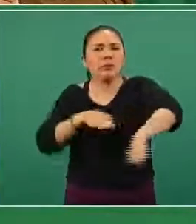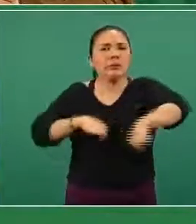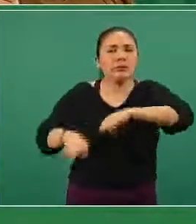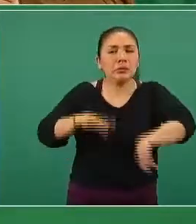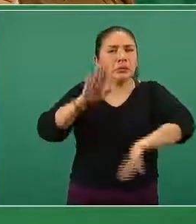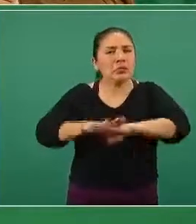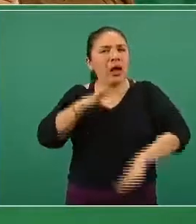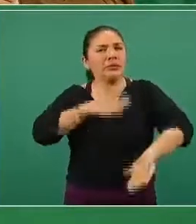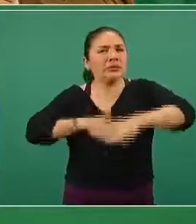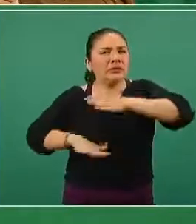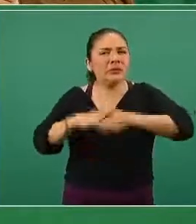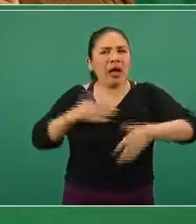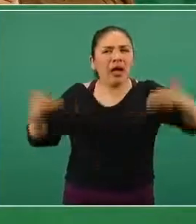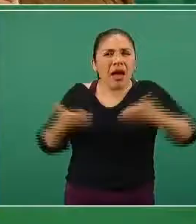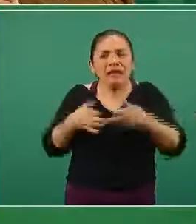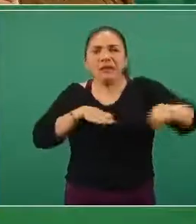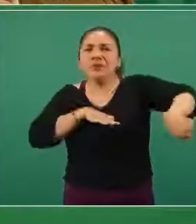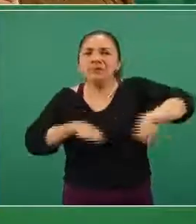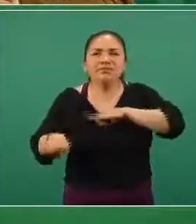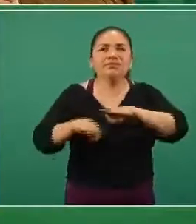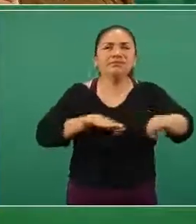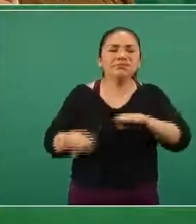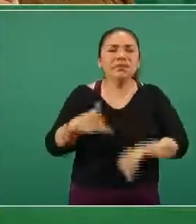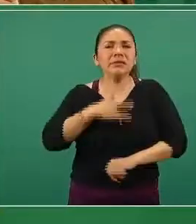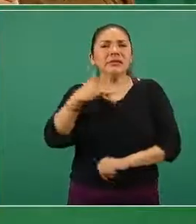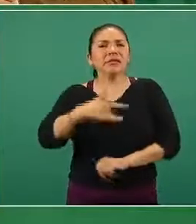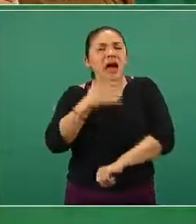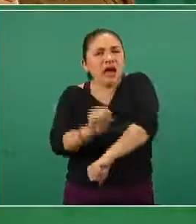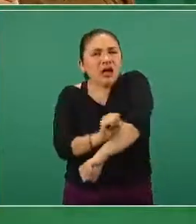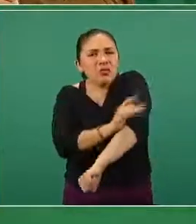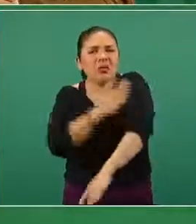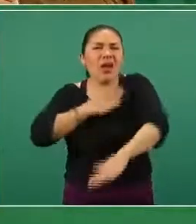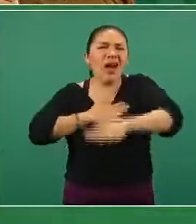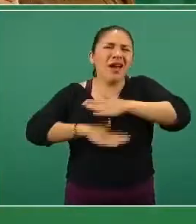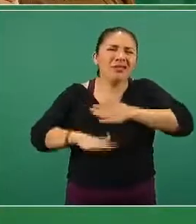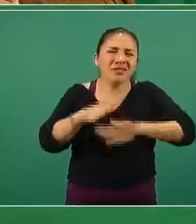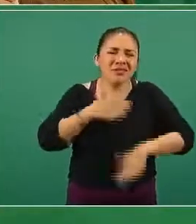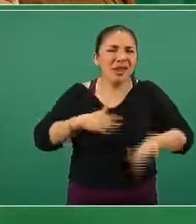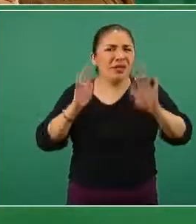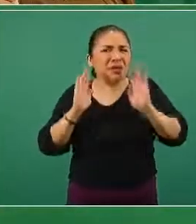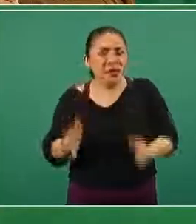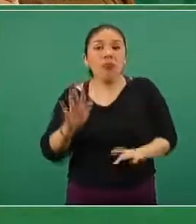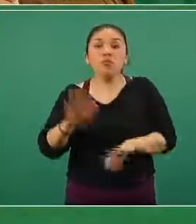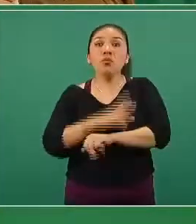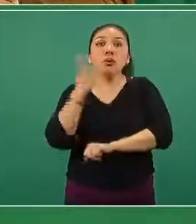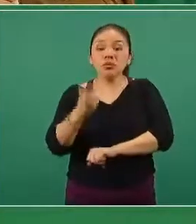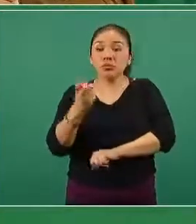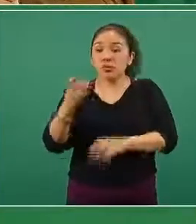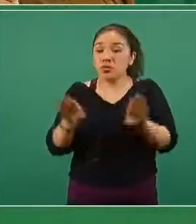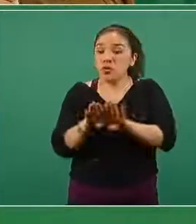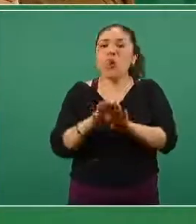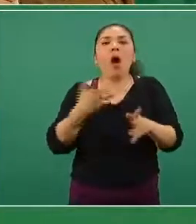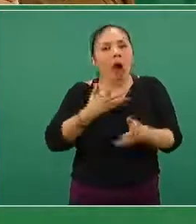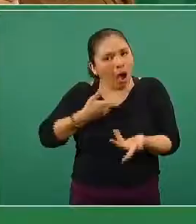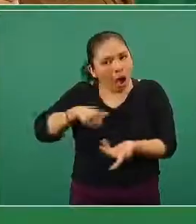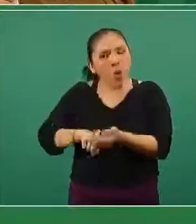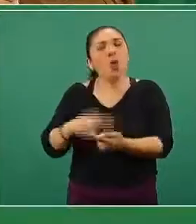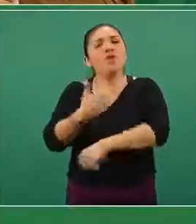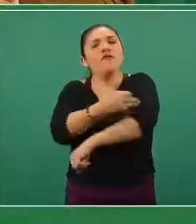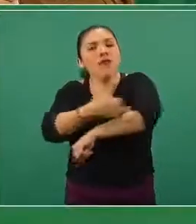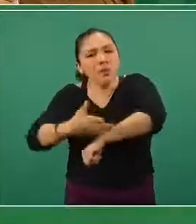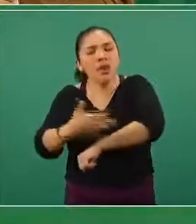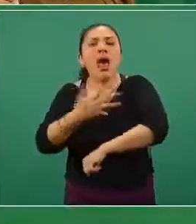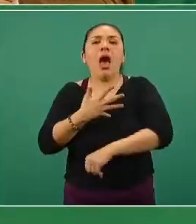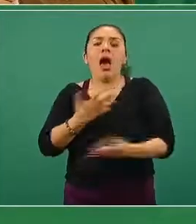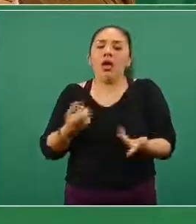desgaste que se ha tenido físico, emocional, porque pertenecemos a núcleos familiares, porque pertenecemos a